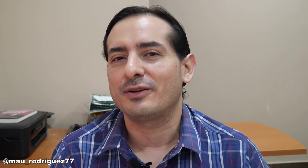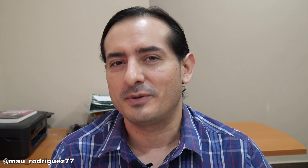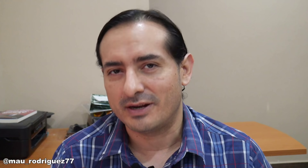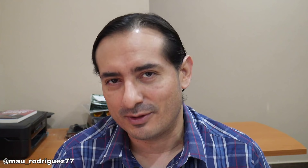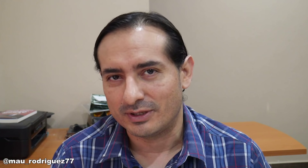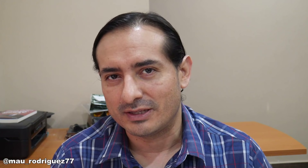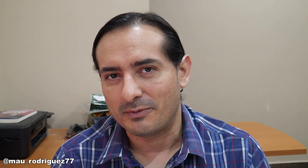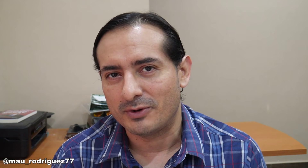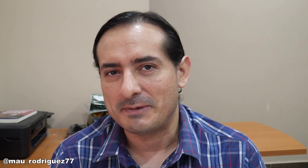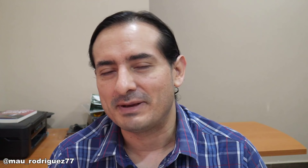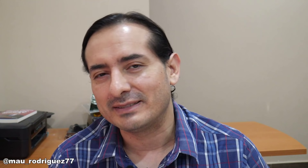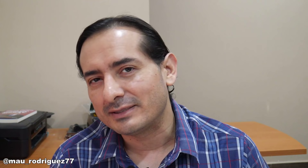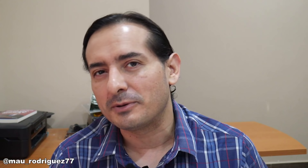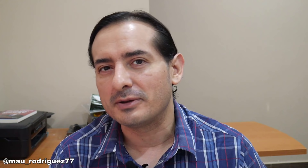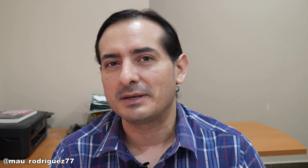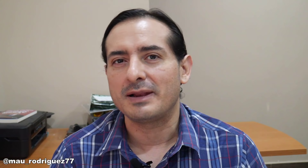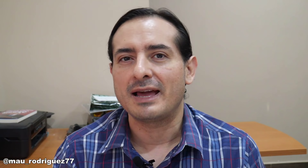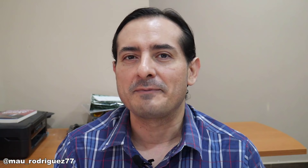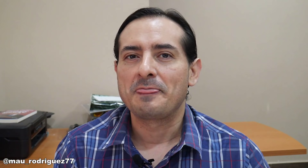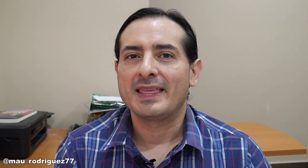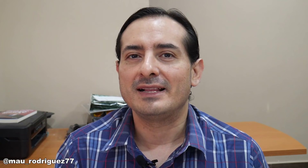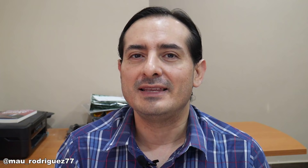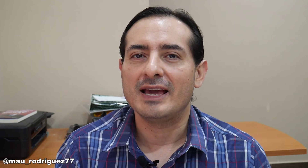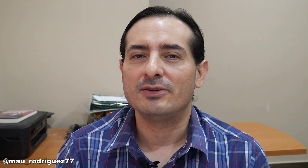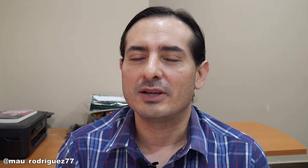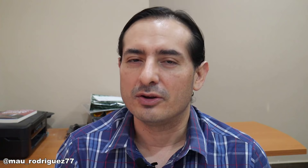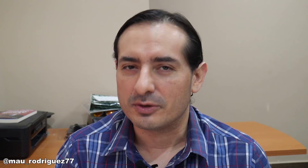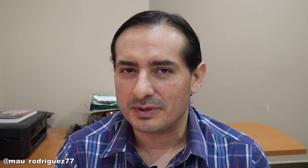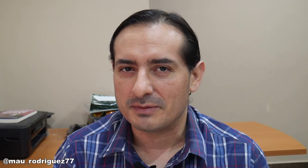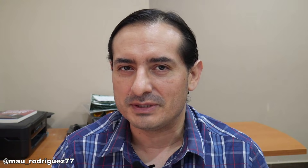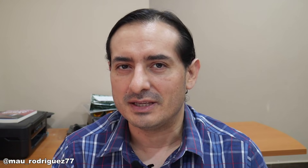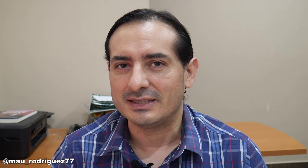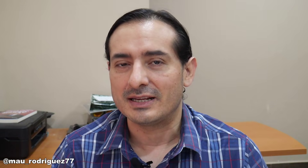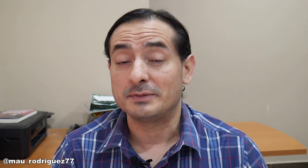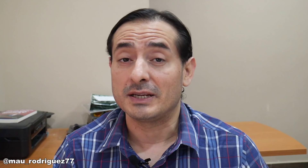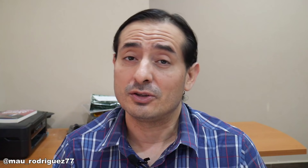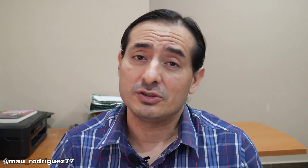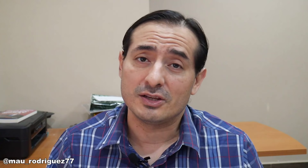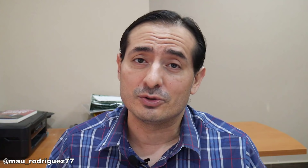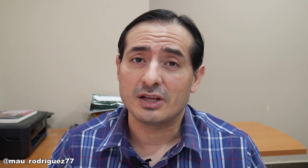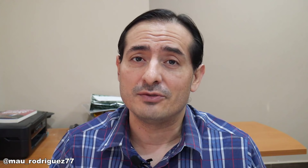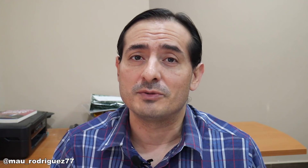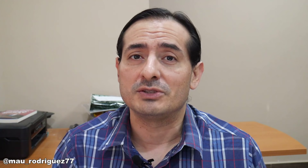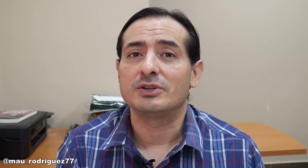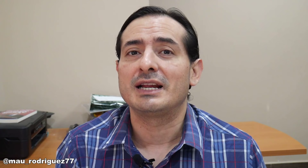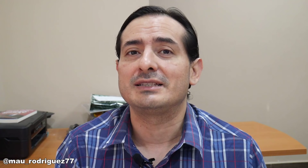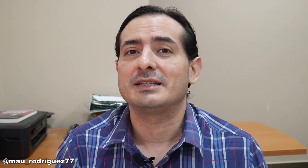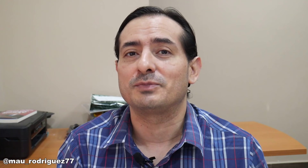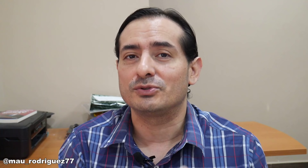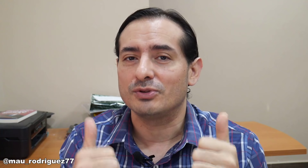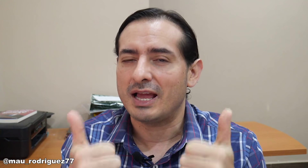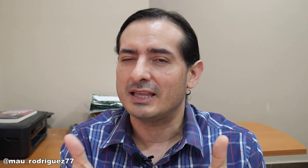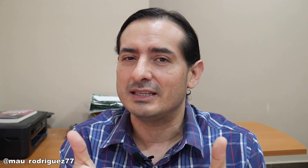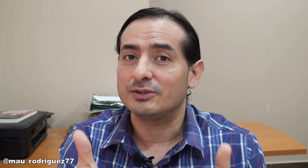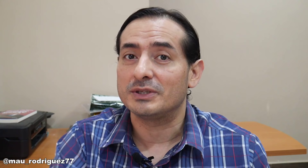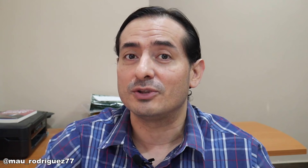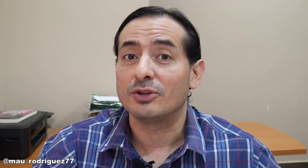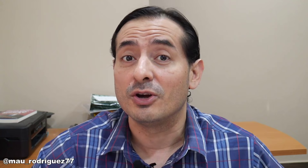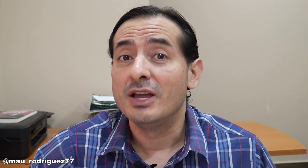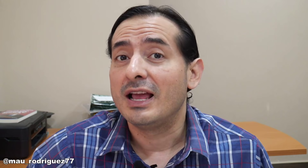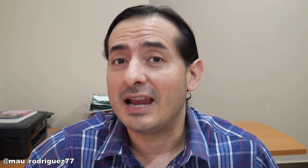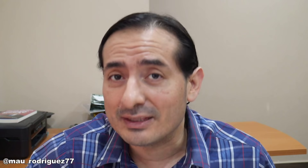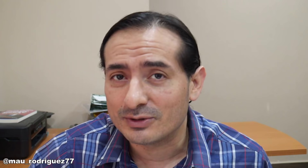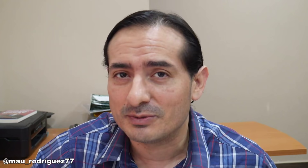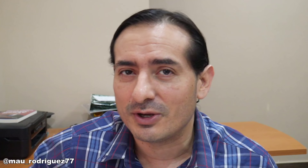mensaje al gobernador de Tamaulipas. De esto vamos a hablar el día de hoy, qué es lo que opina el presidente al respecto. Si les gusta la información, gracias por su like y sobre